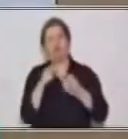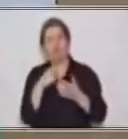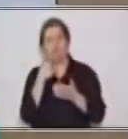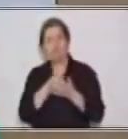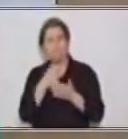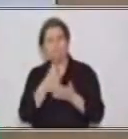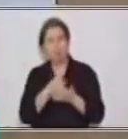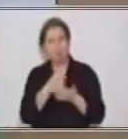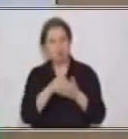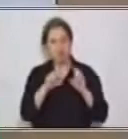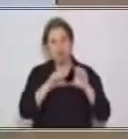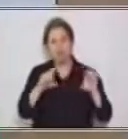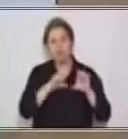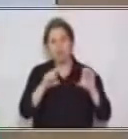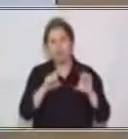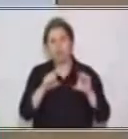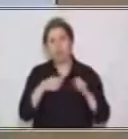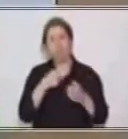pagar.